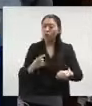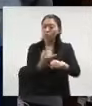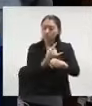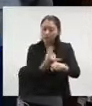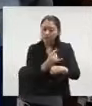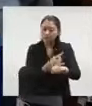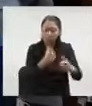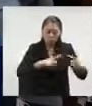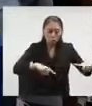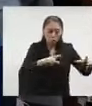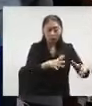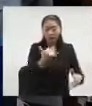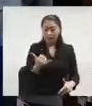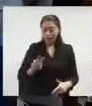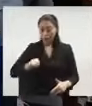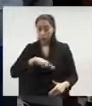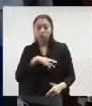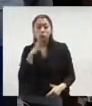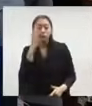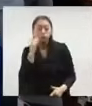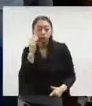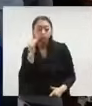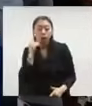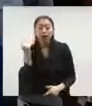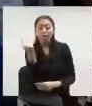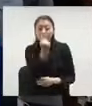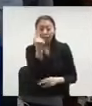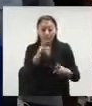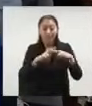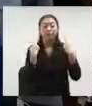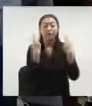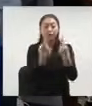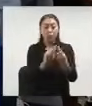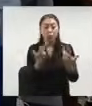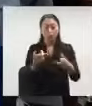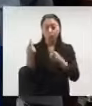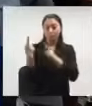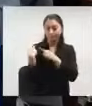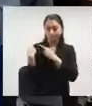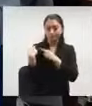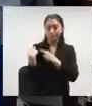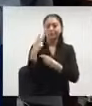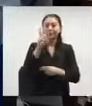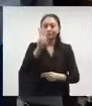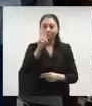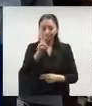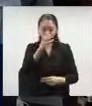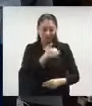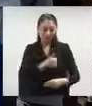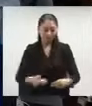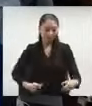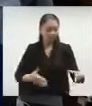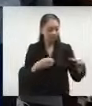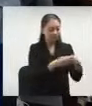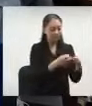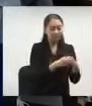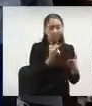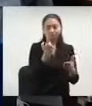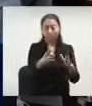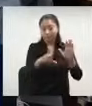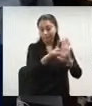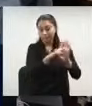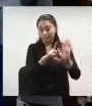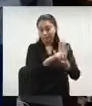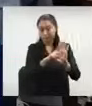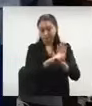tuvimos para instalar la primera sesión, que era responsabilidad de los dos presidentes, según la ley de comisiones